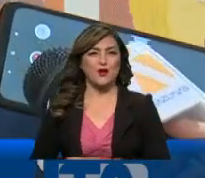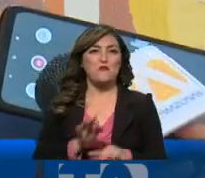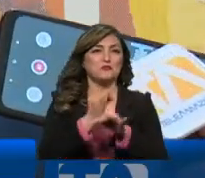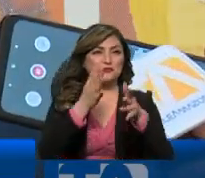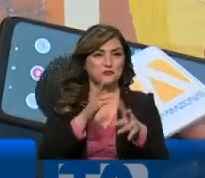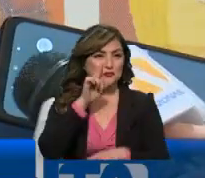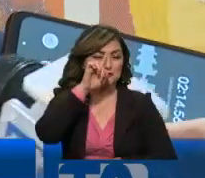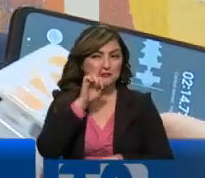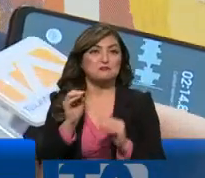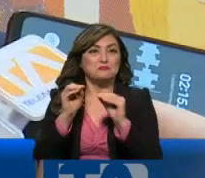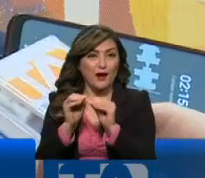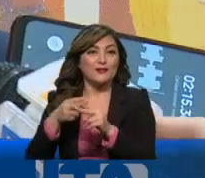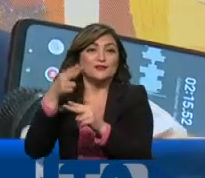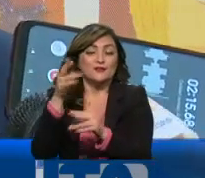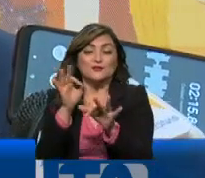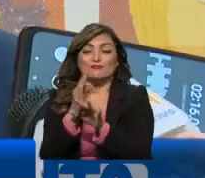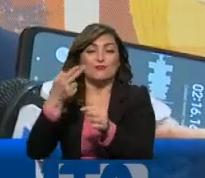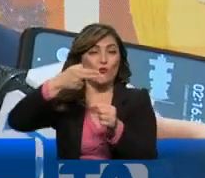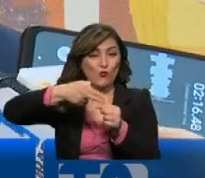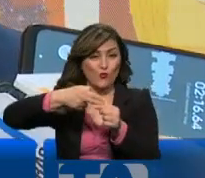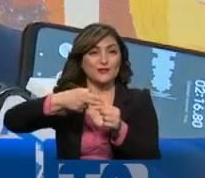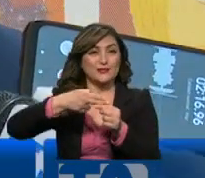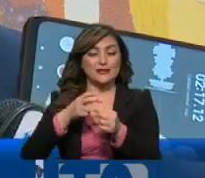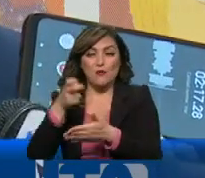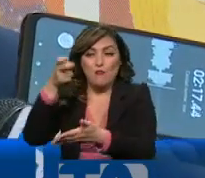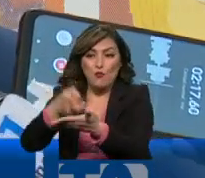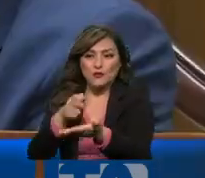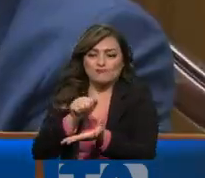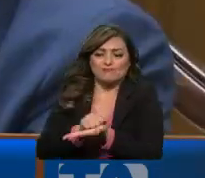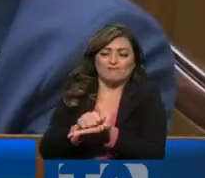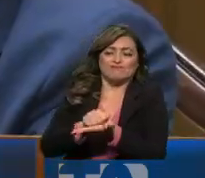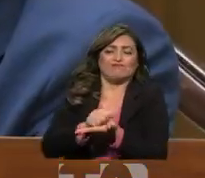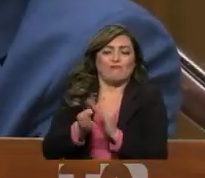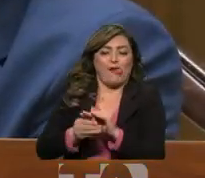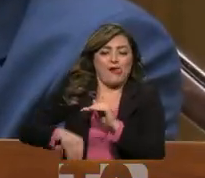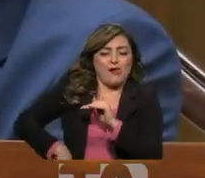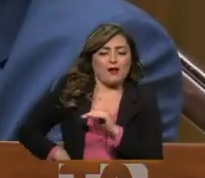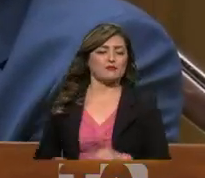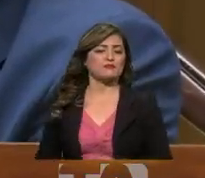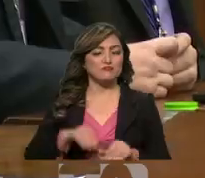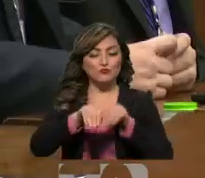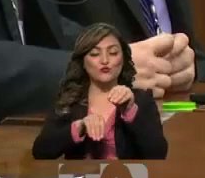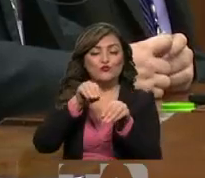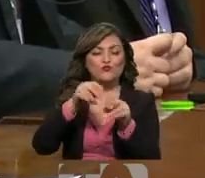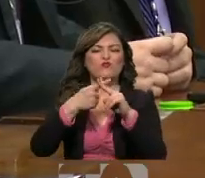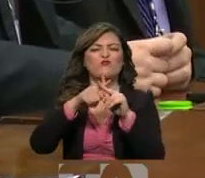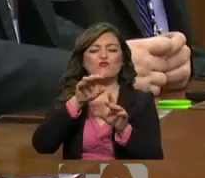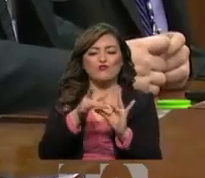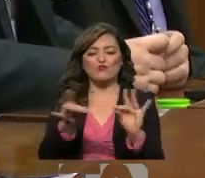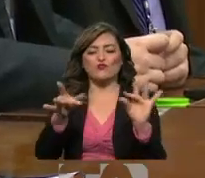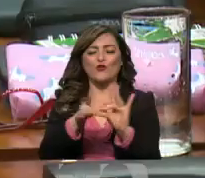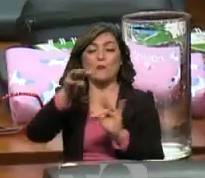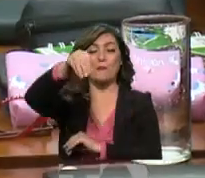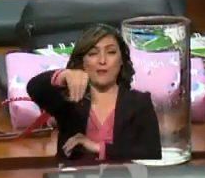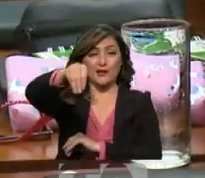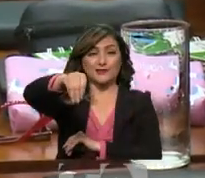exfuncionarios que han participado en este desvanecimiento de responsabilidades. El informe empezará a redactarse desde este martes.